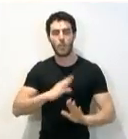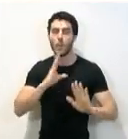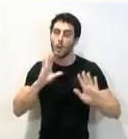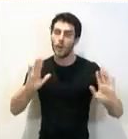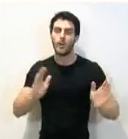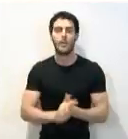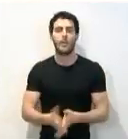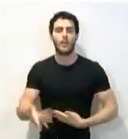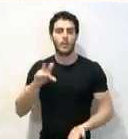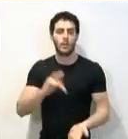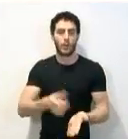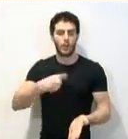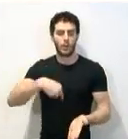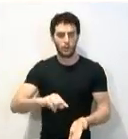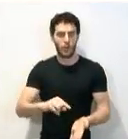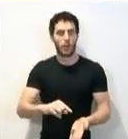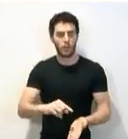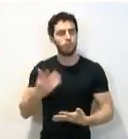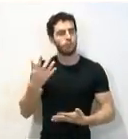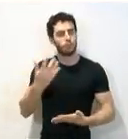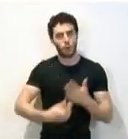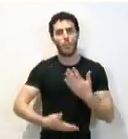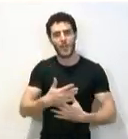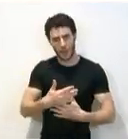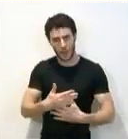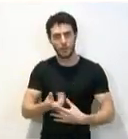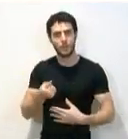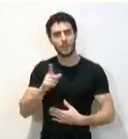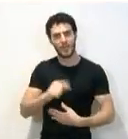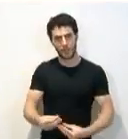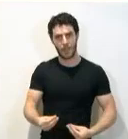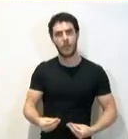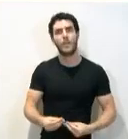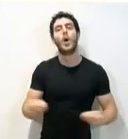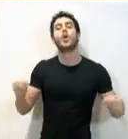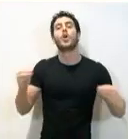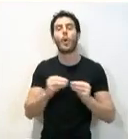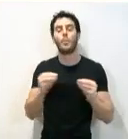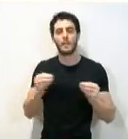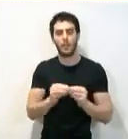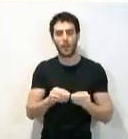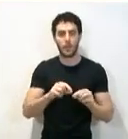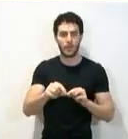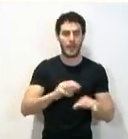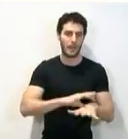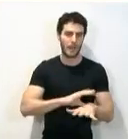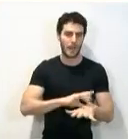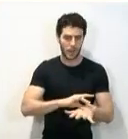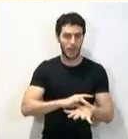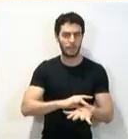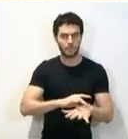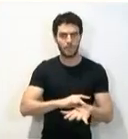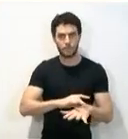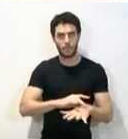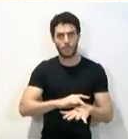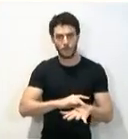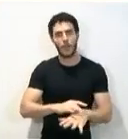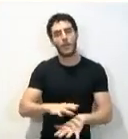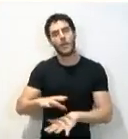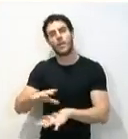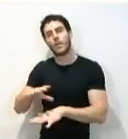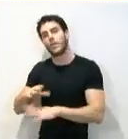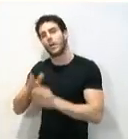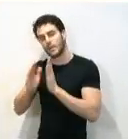una vez que hemos apostado por la combinación o por la compatibilización de la telemedicina, desde luego, con la medicina o